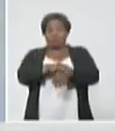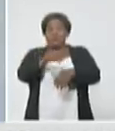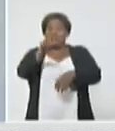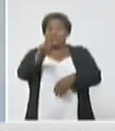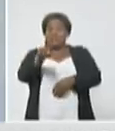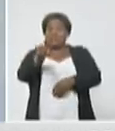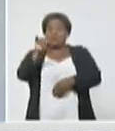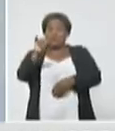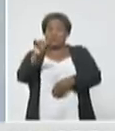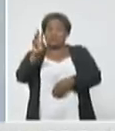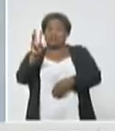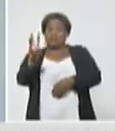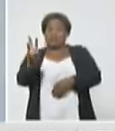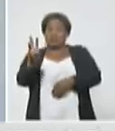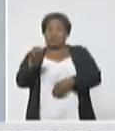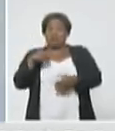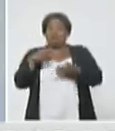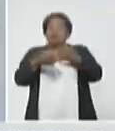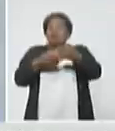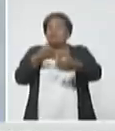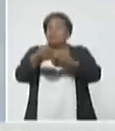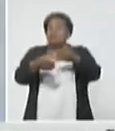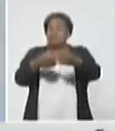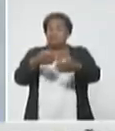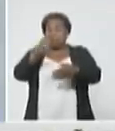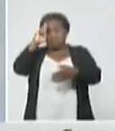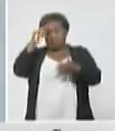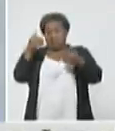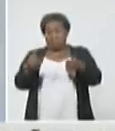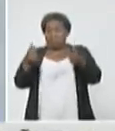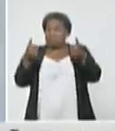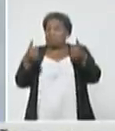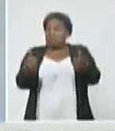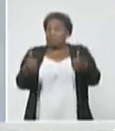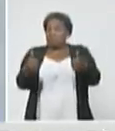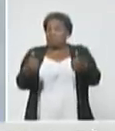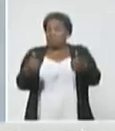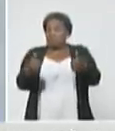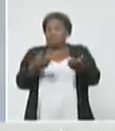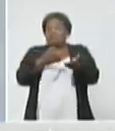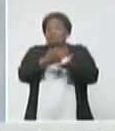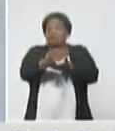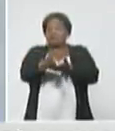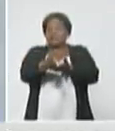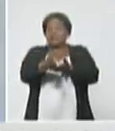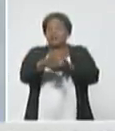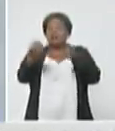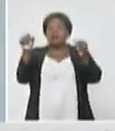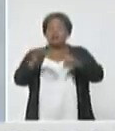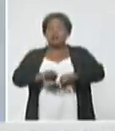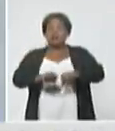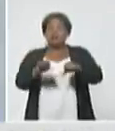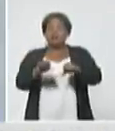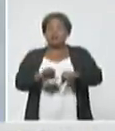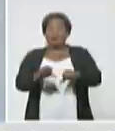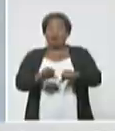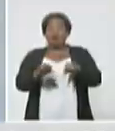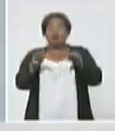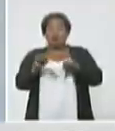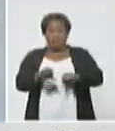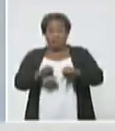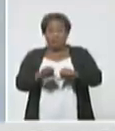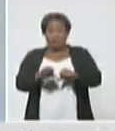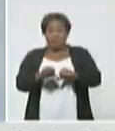163 con una evolución clínica estable, ya que se mantiene crítica, aunque es una crítica estable,